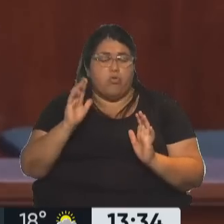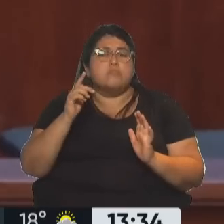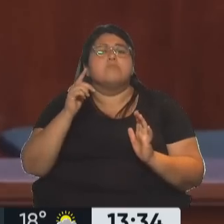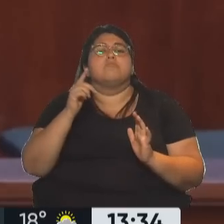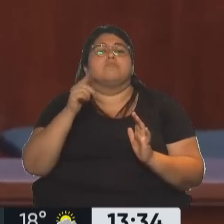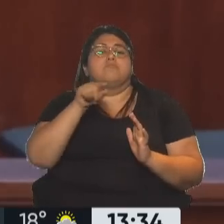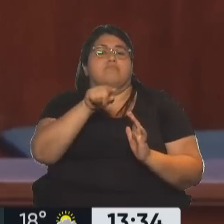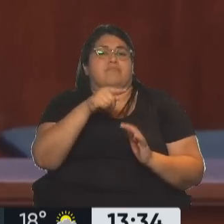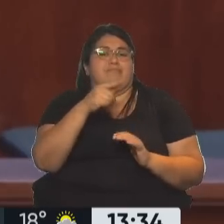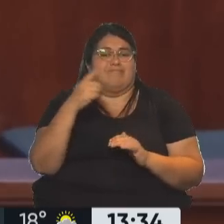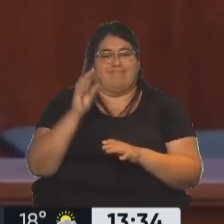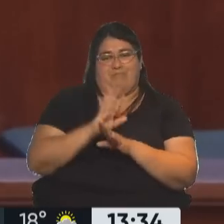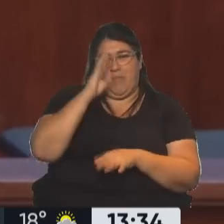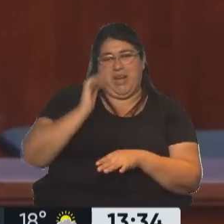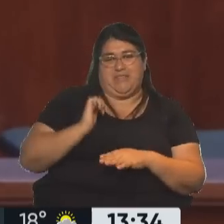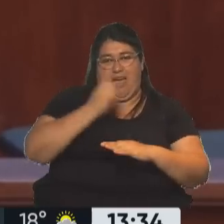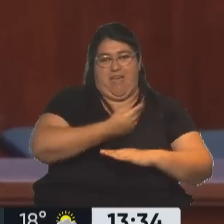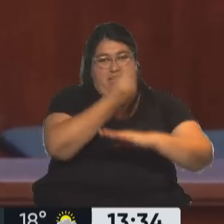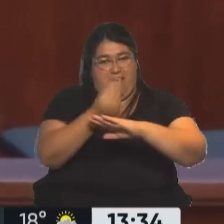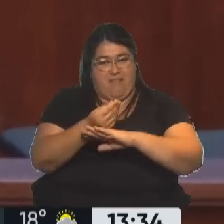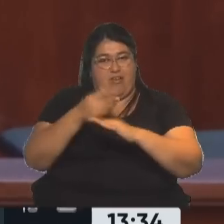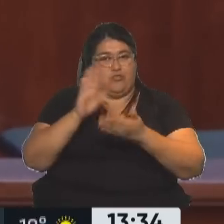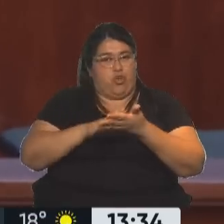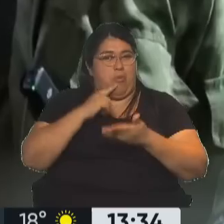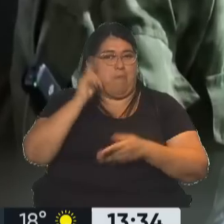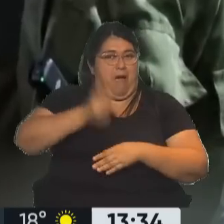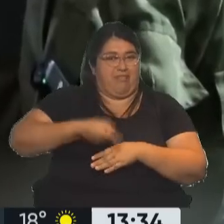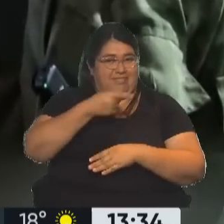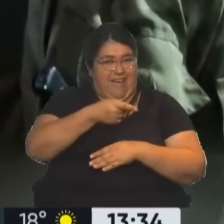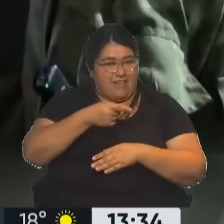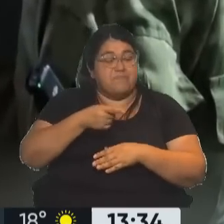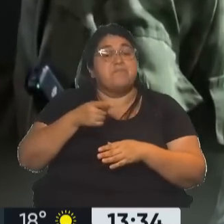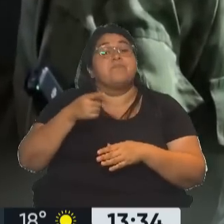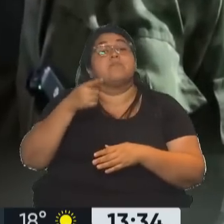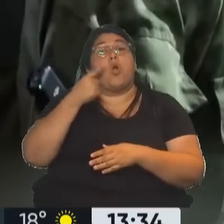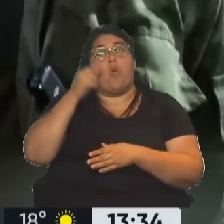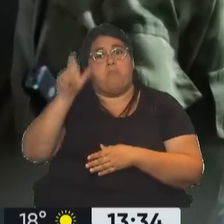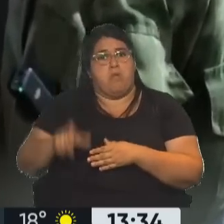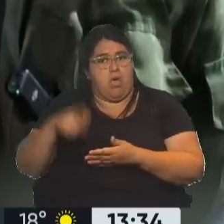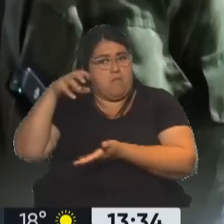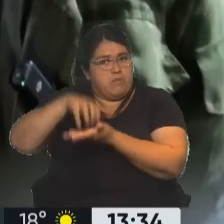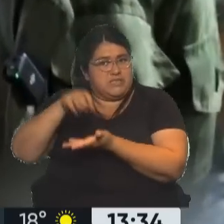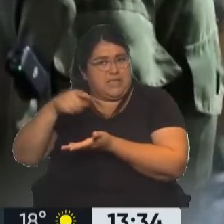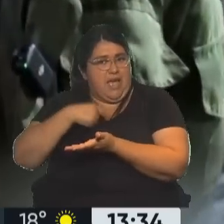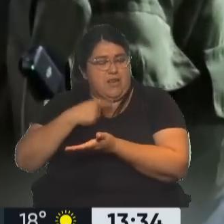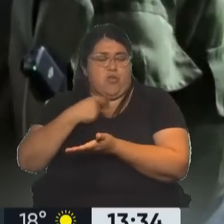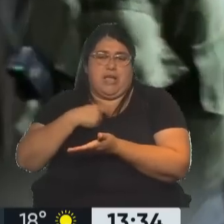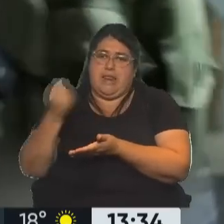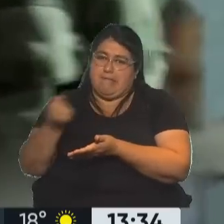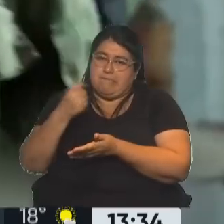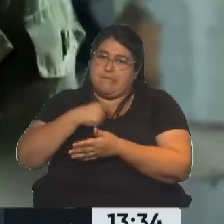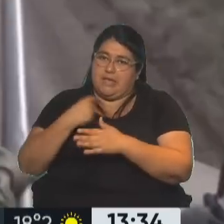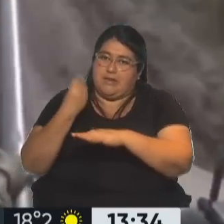general Valery Gerasimov al frente de las fuerzas rusas en Ucrania. Pero el empresario no pierde su tono desafiante y